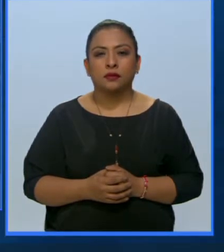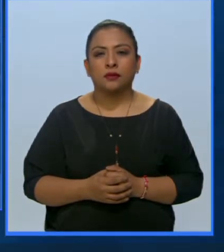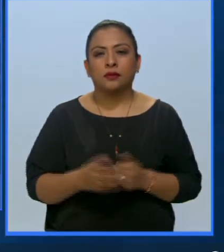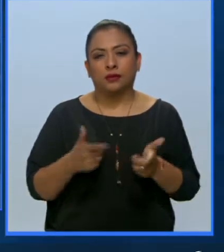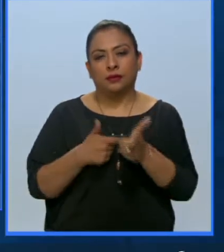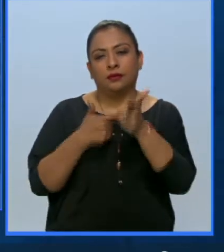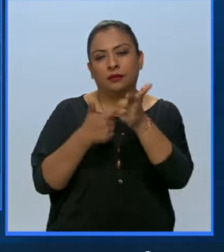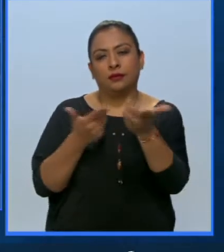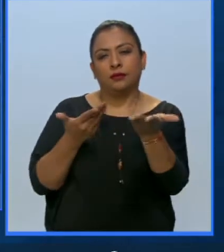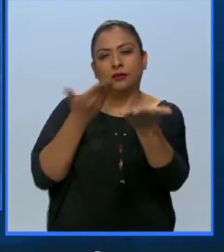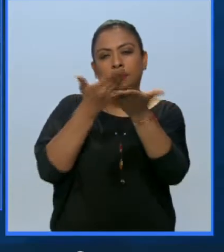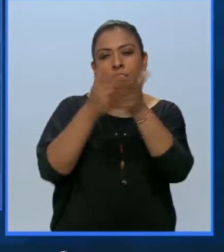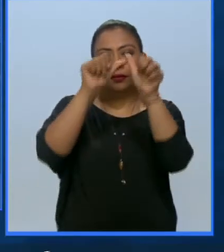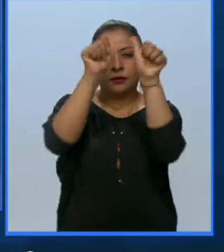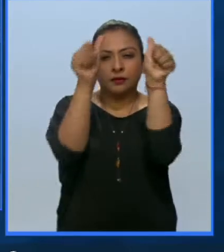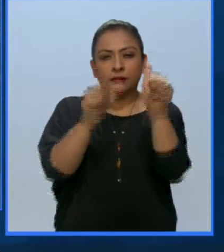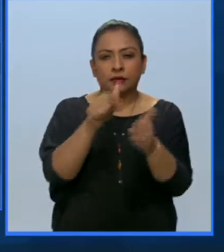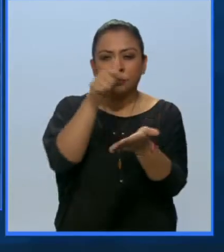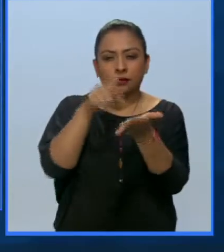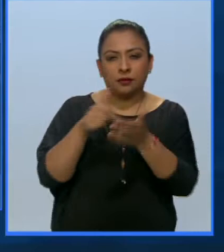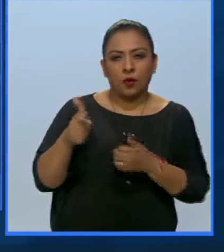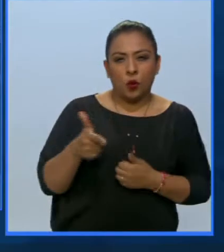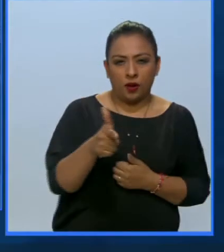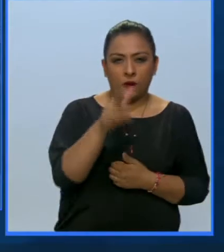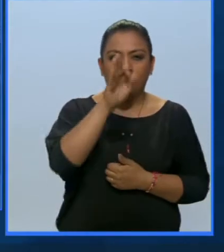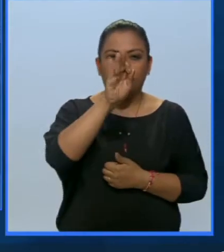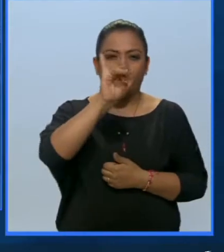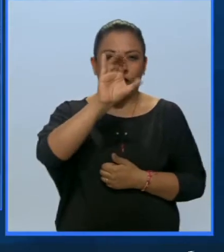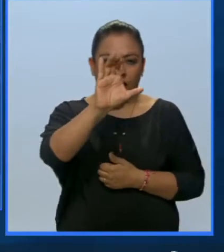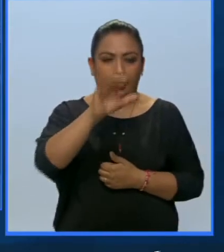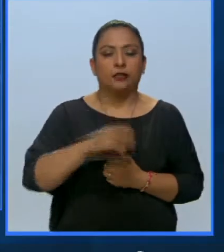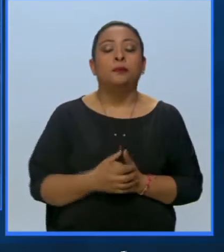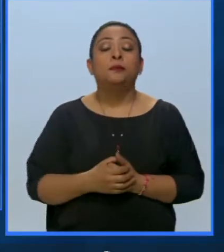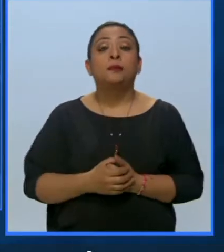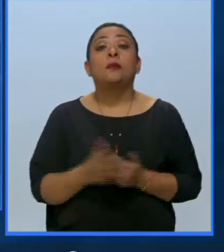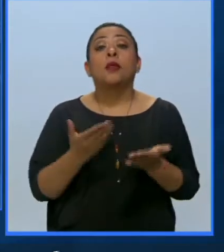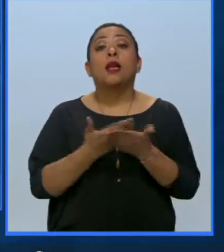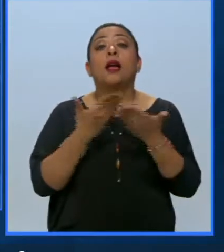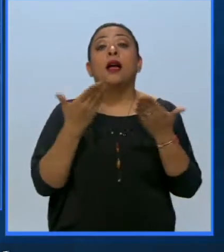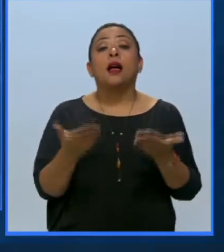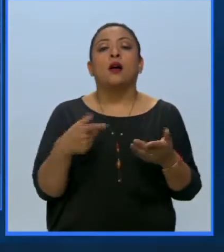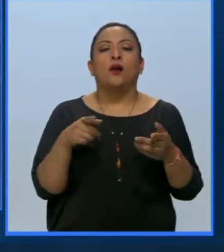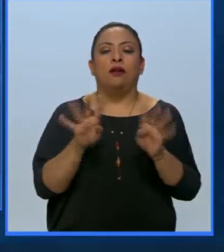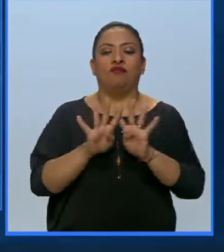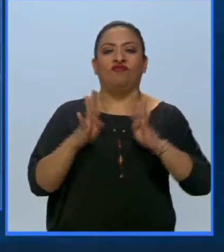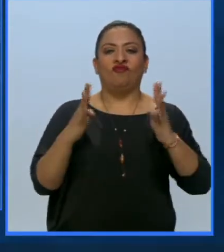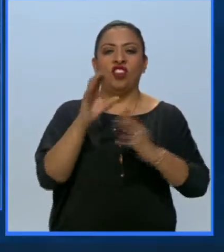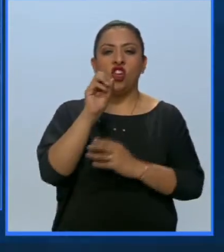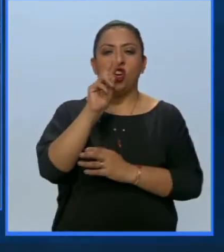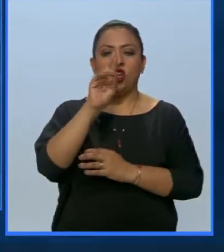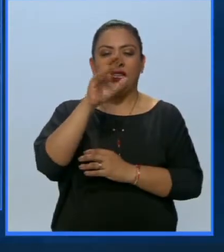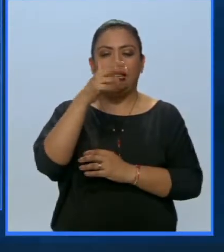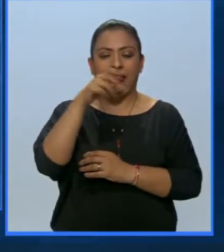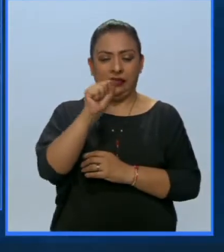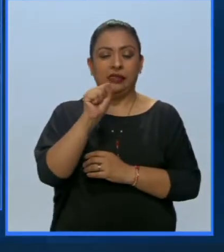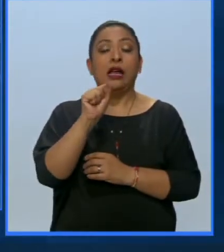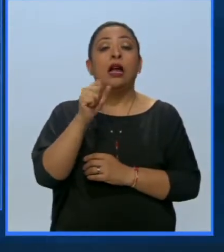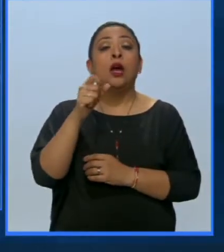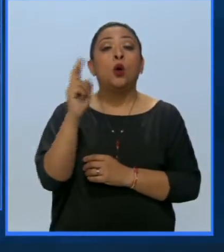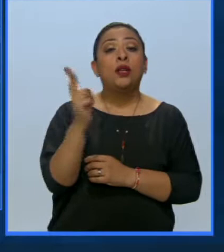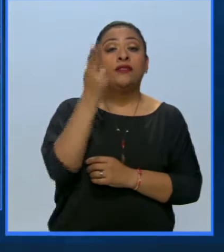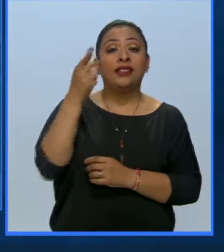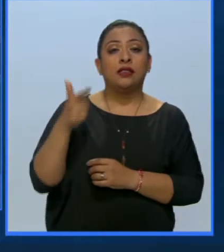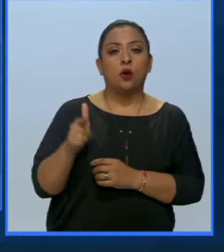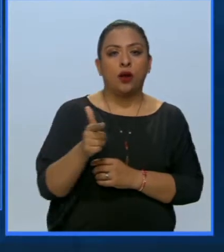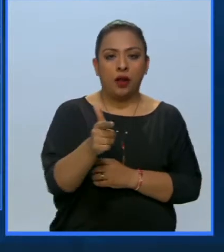Continuamos con las propuestas artísticas de Guanajuato aquí en el Festival Internacional Cervantino. Ahora vamos con la Orquesta Sinfónica de la Universidad de Guanajuato, dirigida